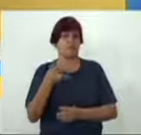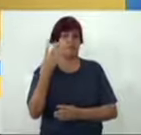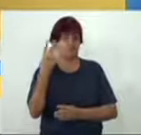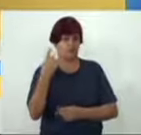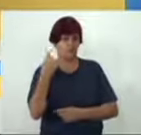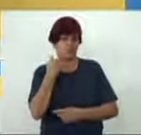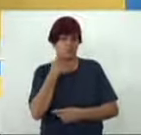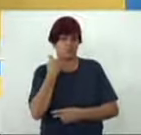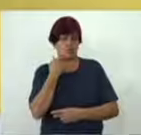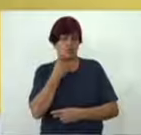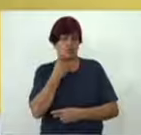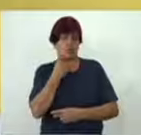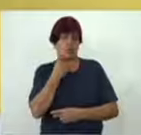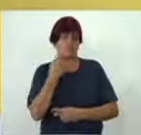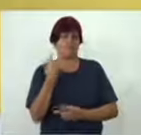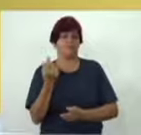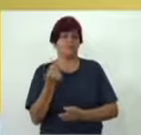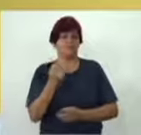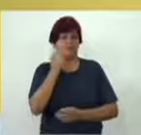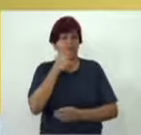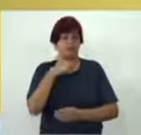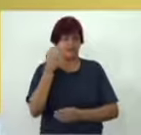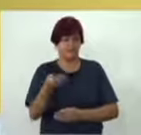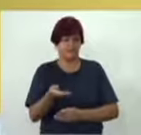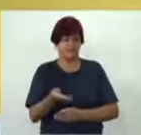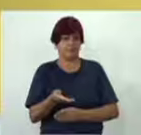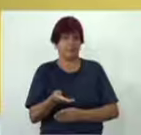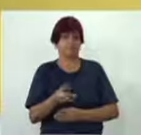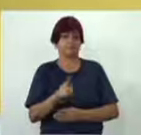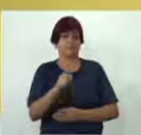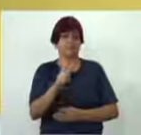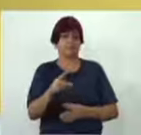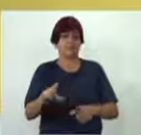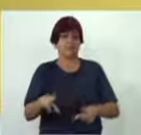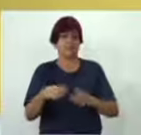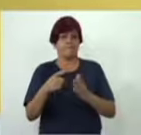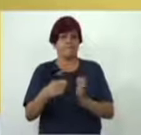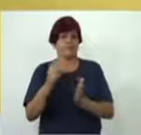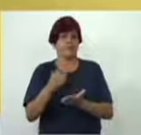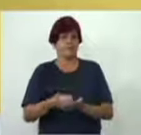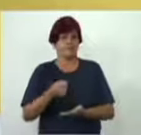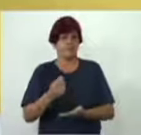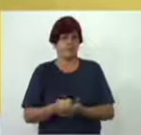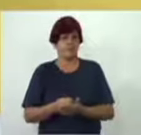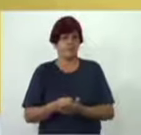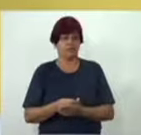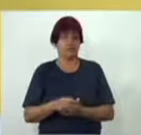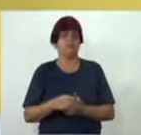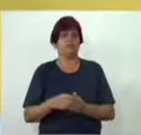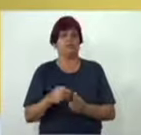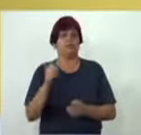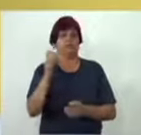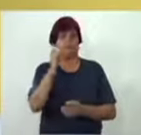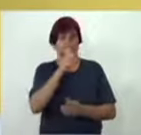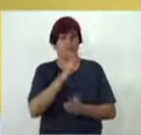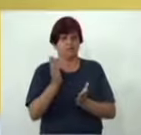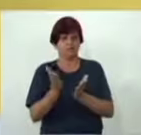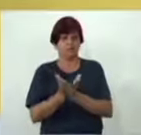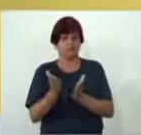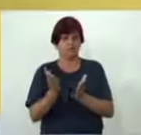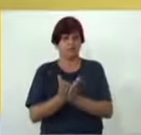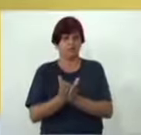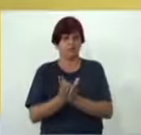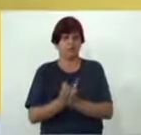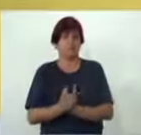cuarto año, pues además de asumir lo que está establecido en el documento para la combinación de estudios que aparece en el volumen